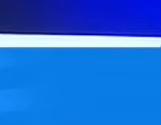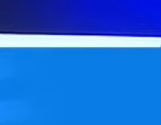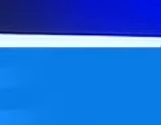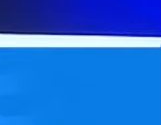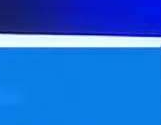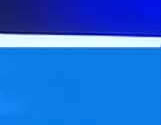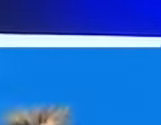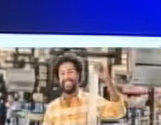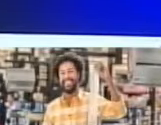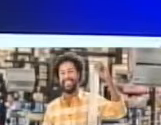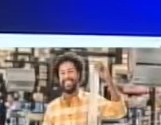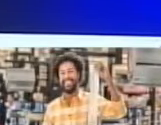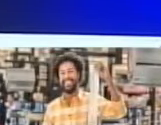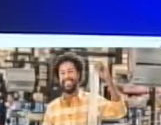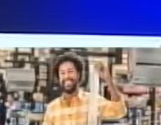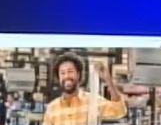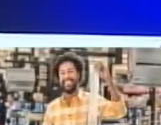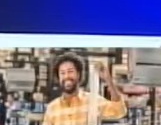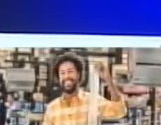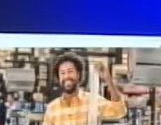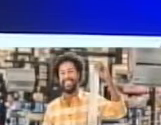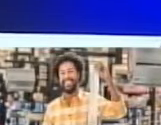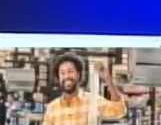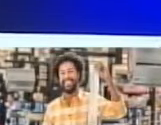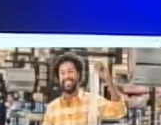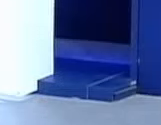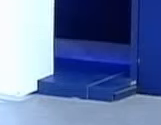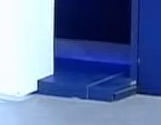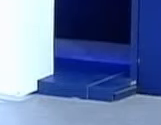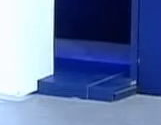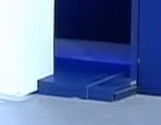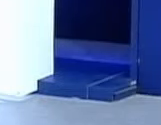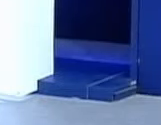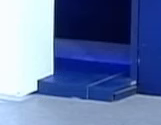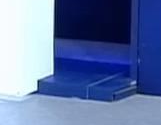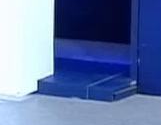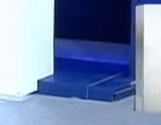Ingresa el código Envía en tus compras por un monto superior a $100.